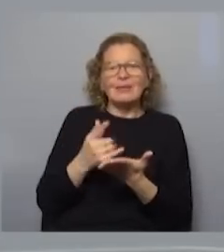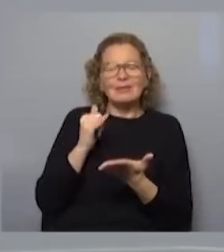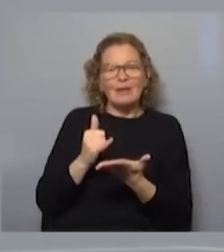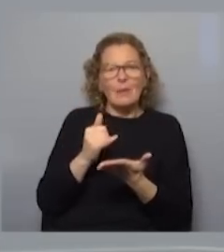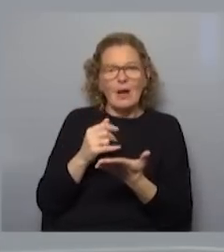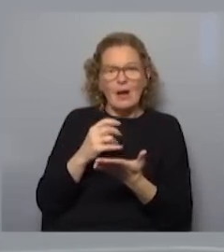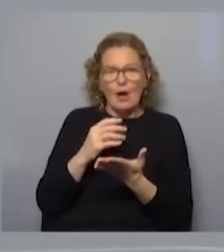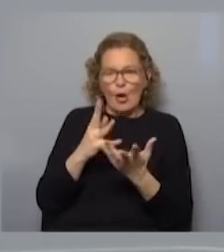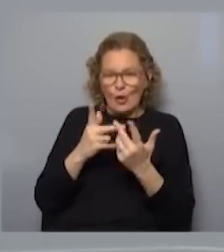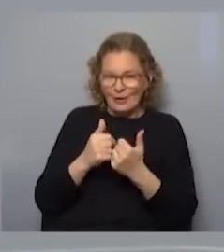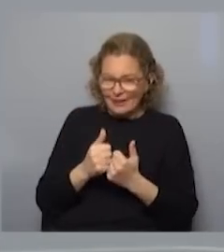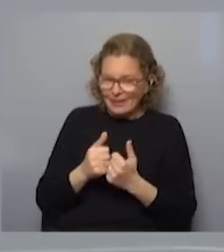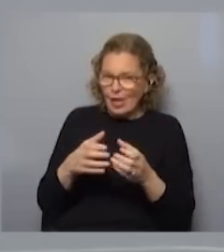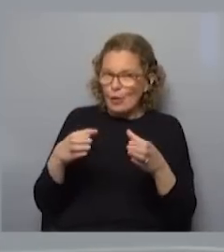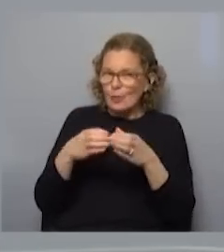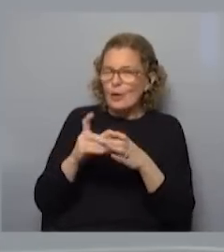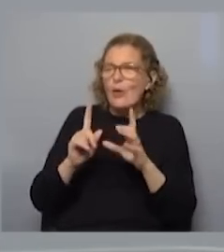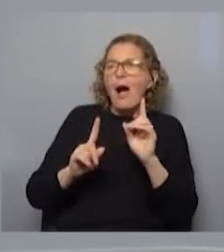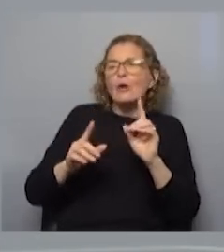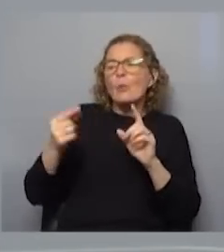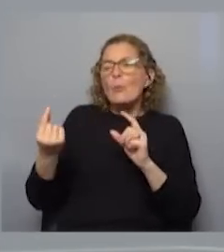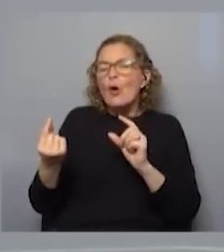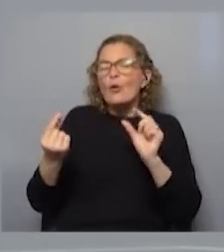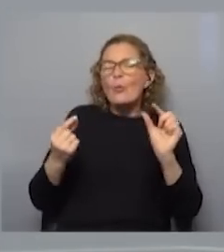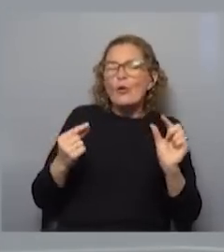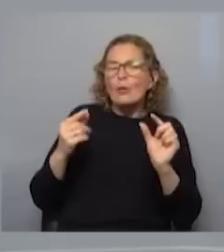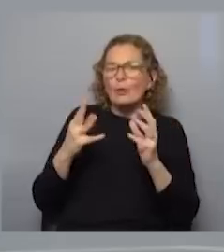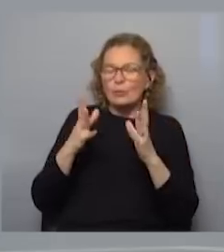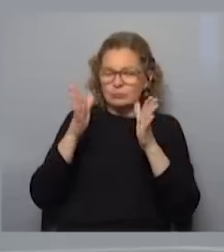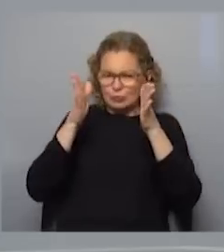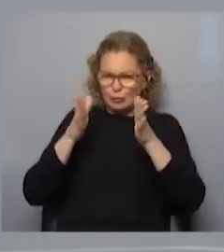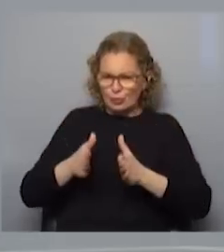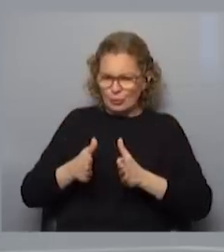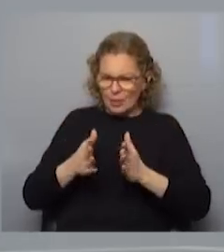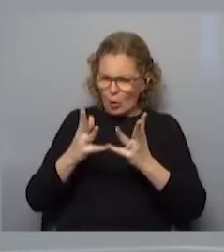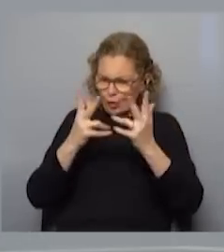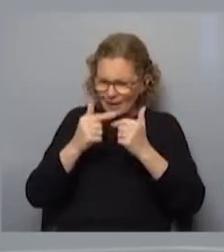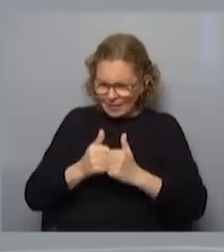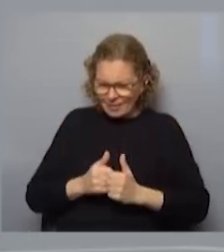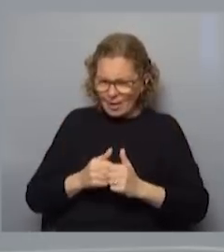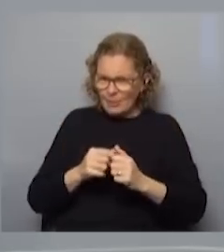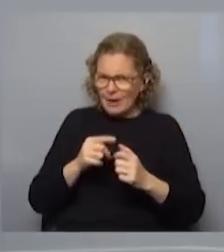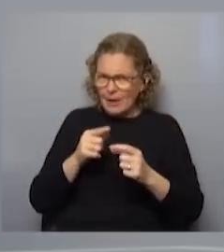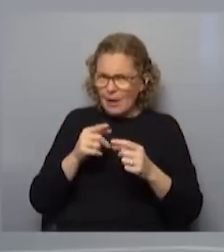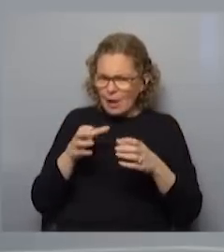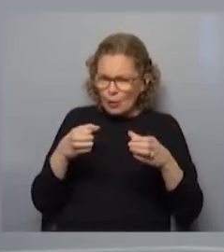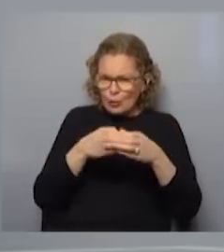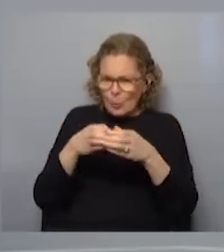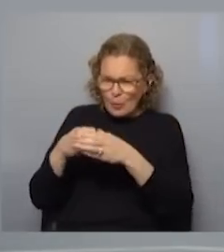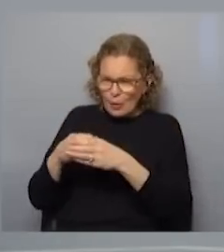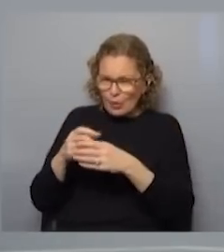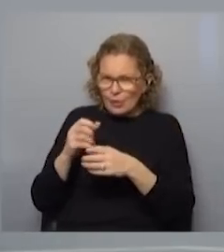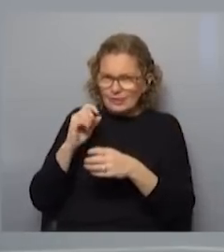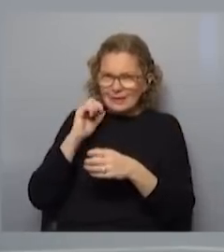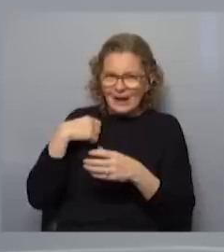espionaje organizado no algo esporádico una estructura paralela Armada para espiar el conjunto de la sociedad